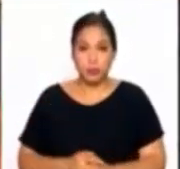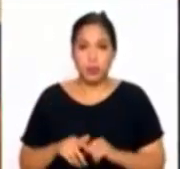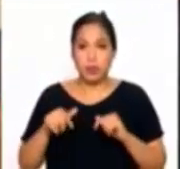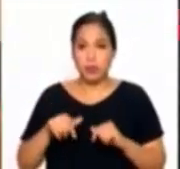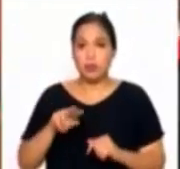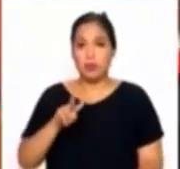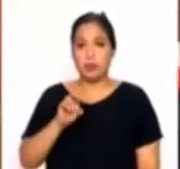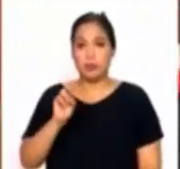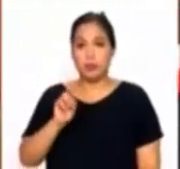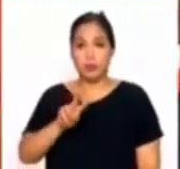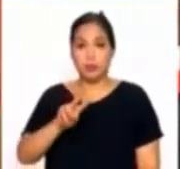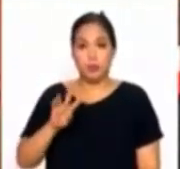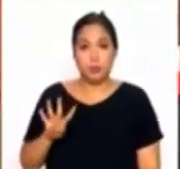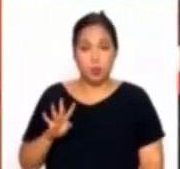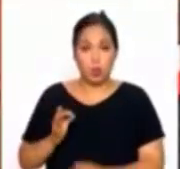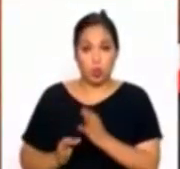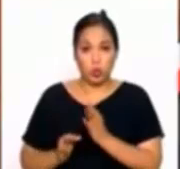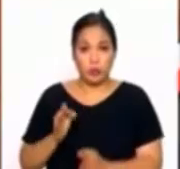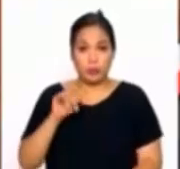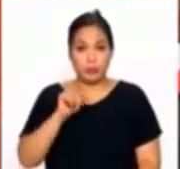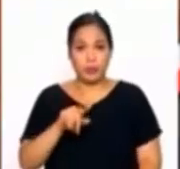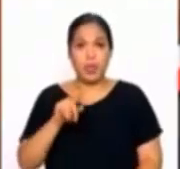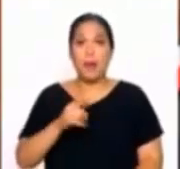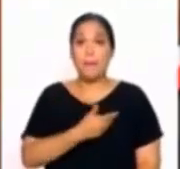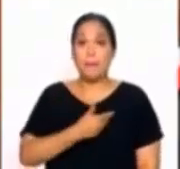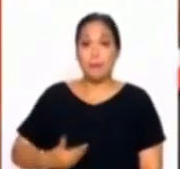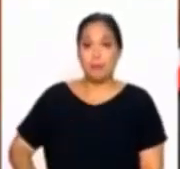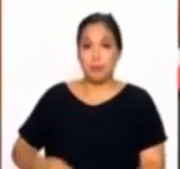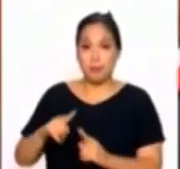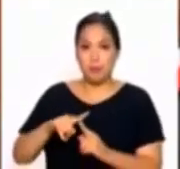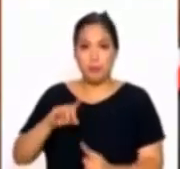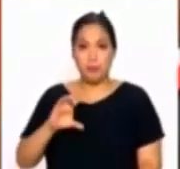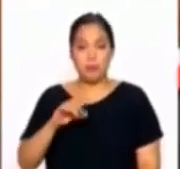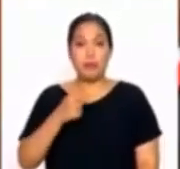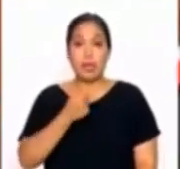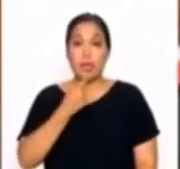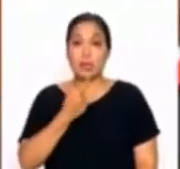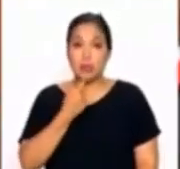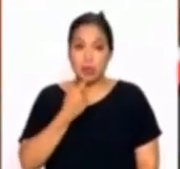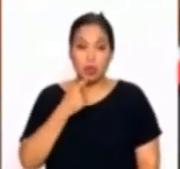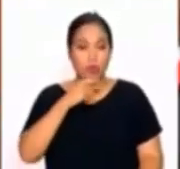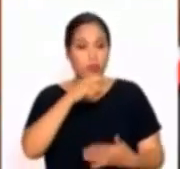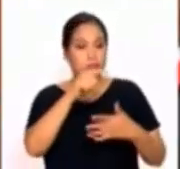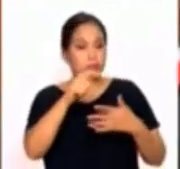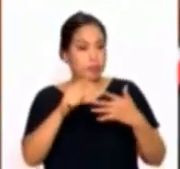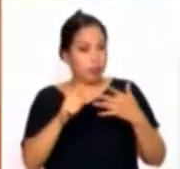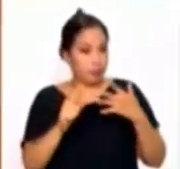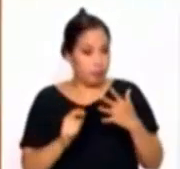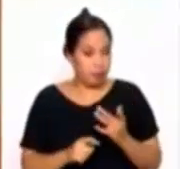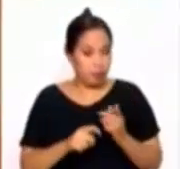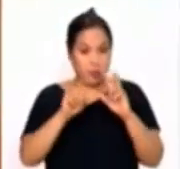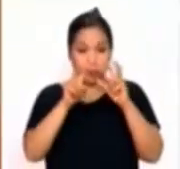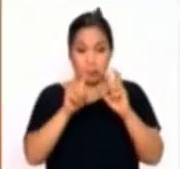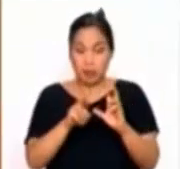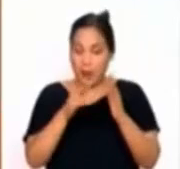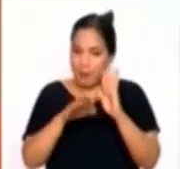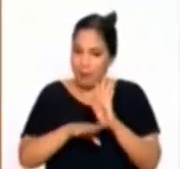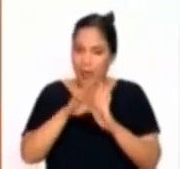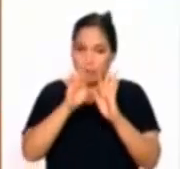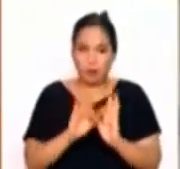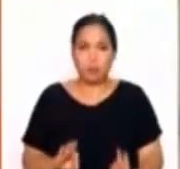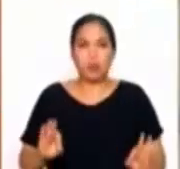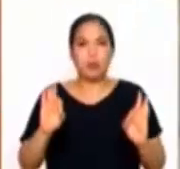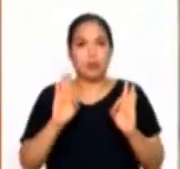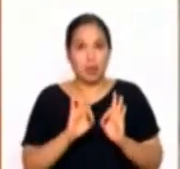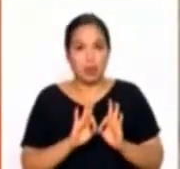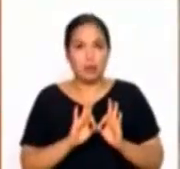jurisdiccional 2024, el presidente del Tribunal Constitucional hizo un recuento de los casos más emblemáticos resueltos por